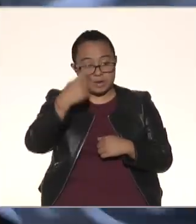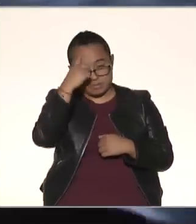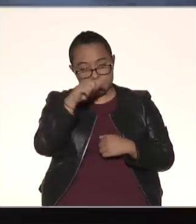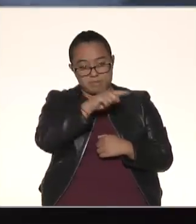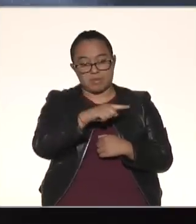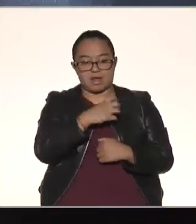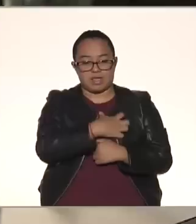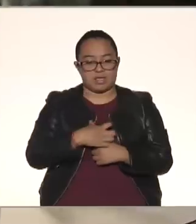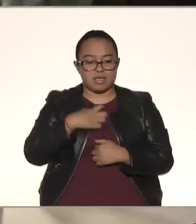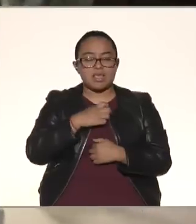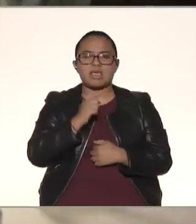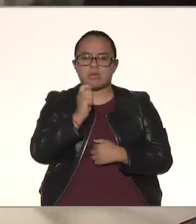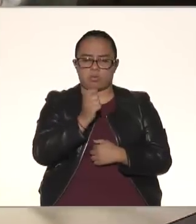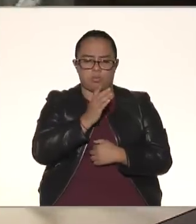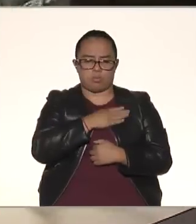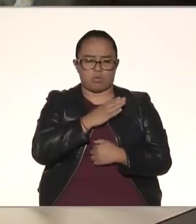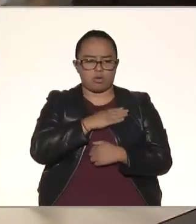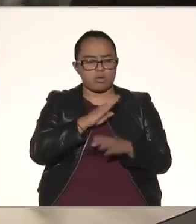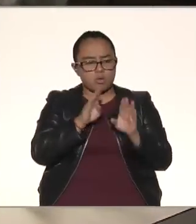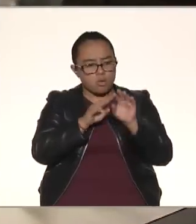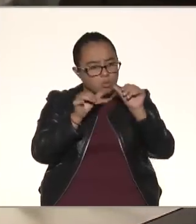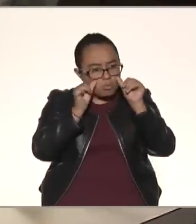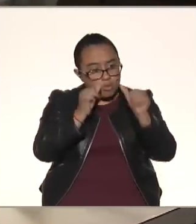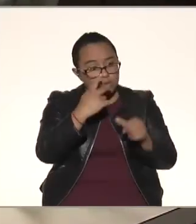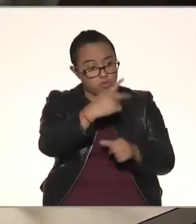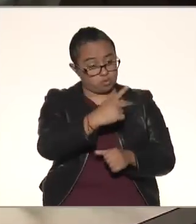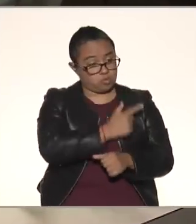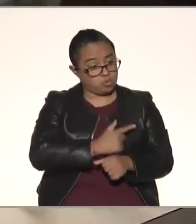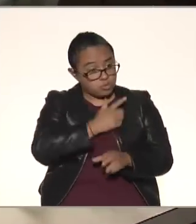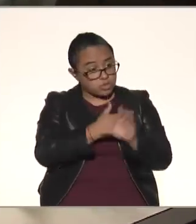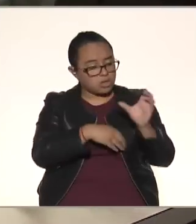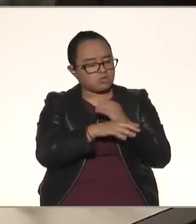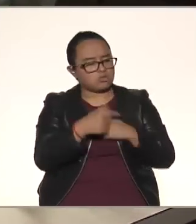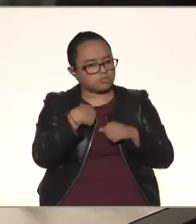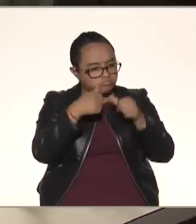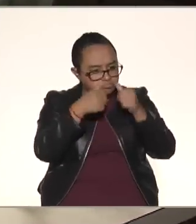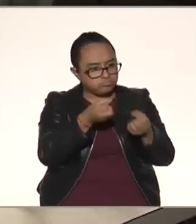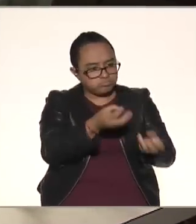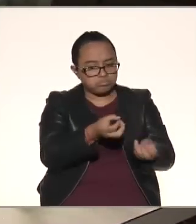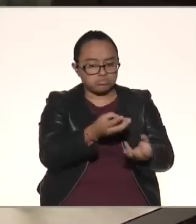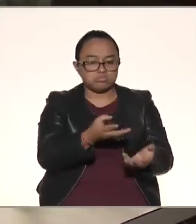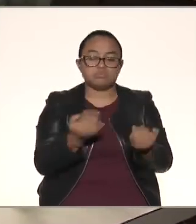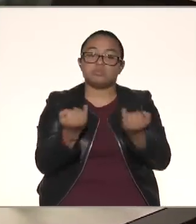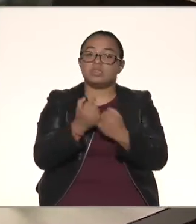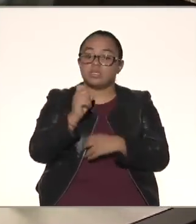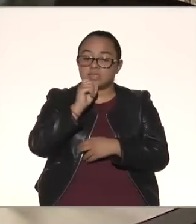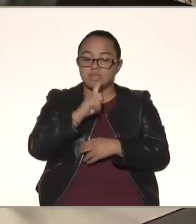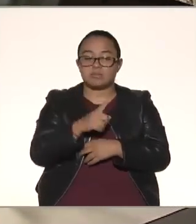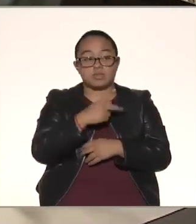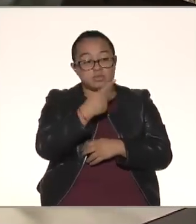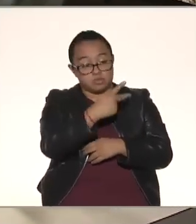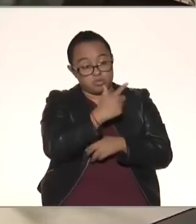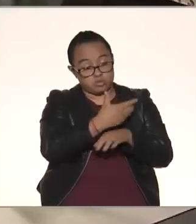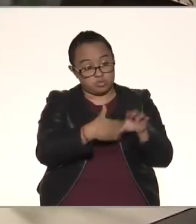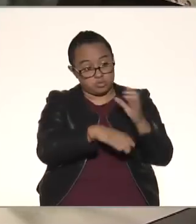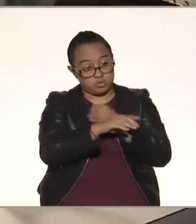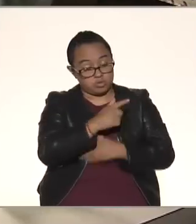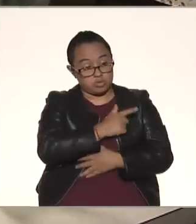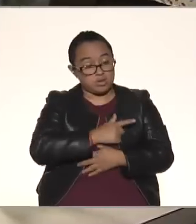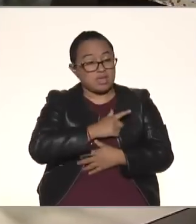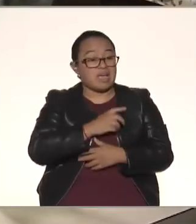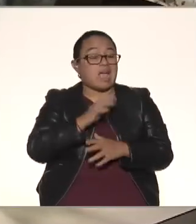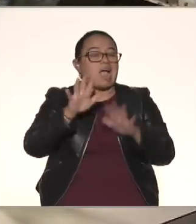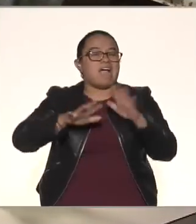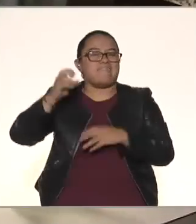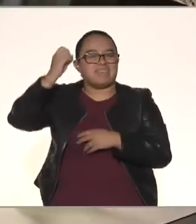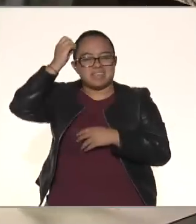ser generosa es, pues atenderlo, darle lo que le gusta, darle los detalles, a veces se nos